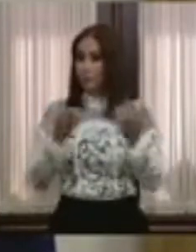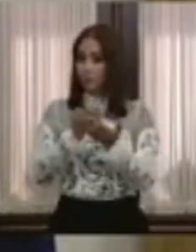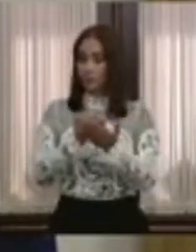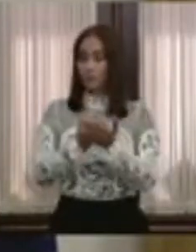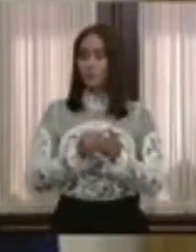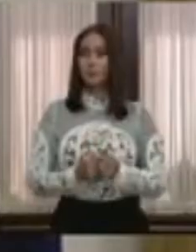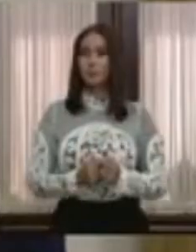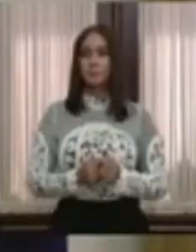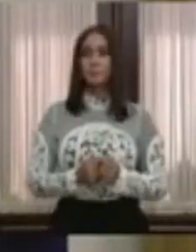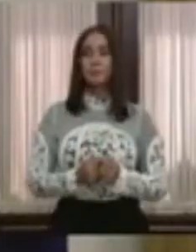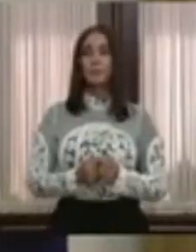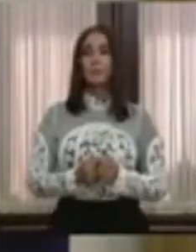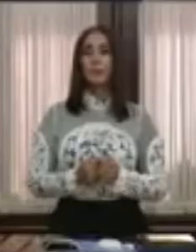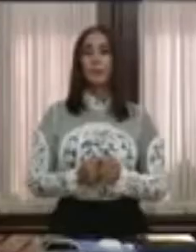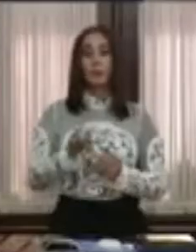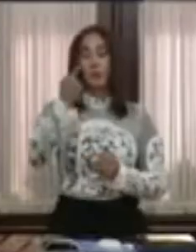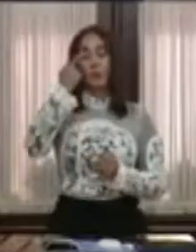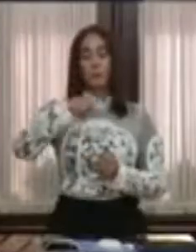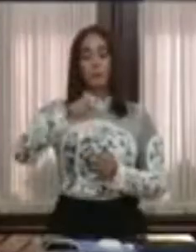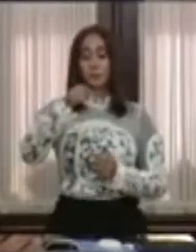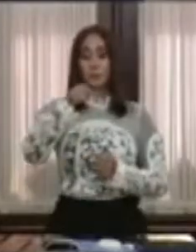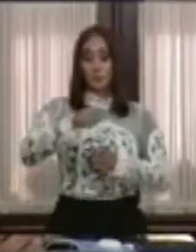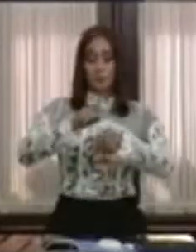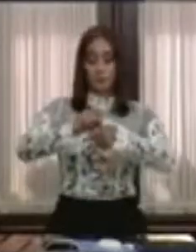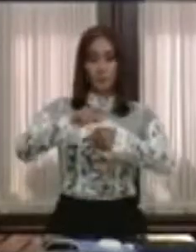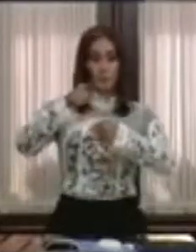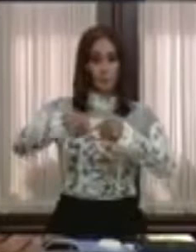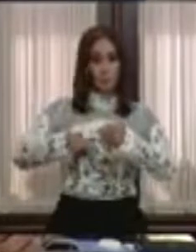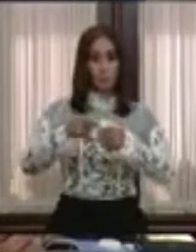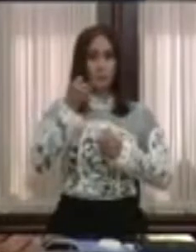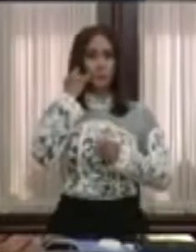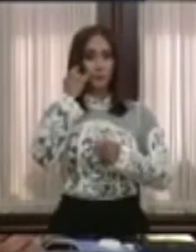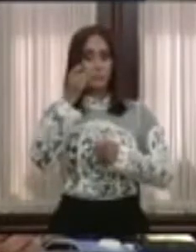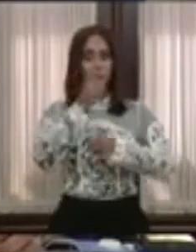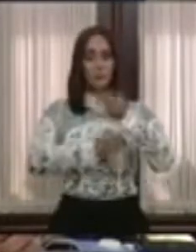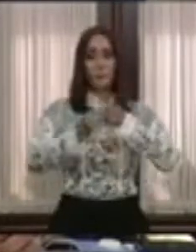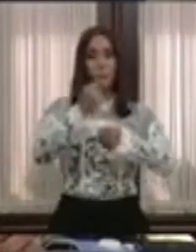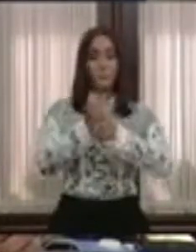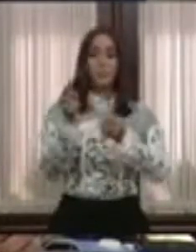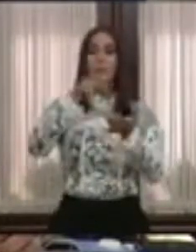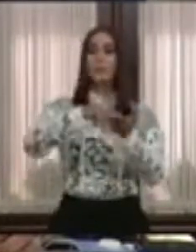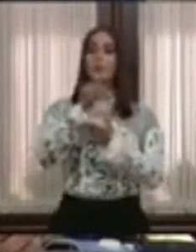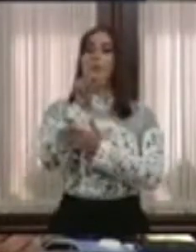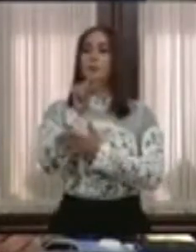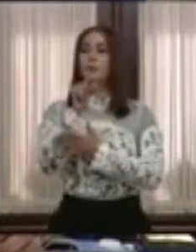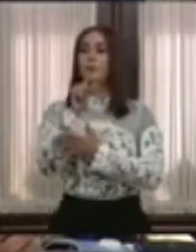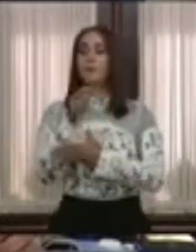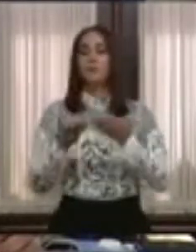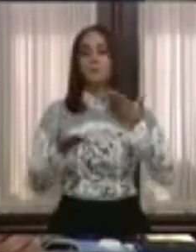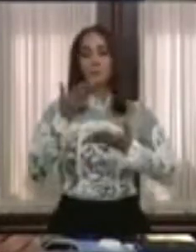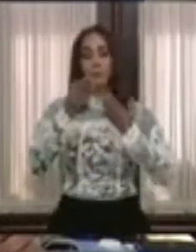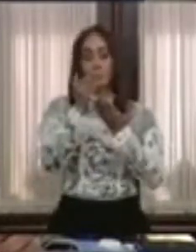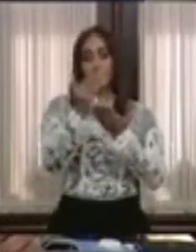eso que este sector, tomando en cuenta que para el año 2020 tendremos una